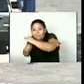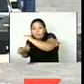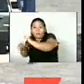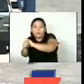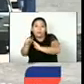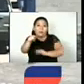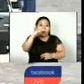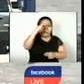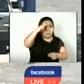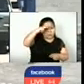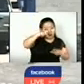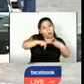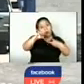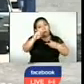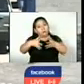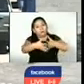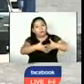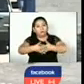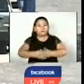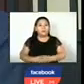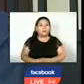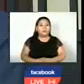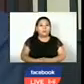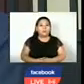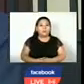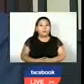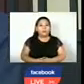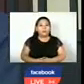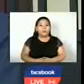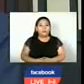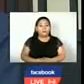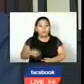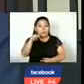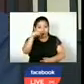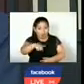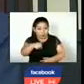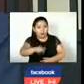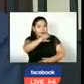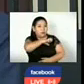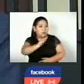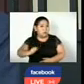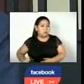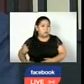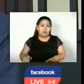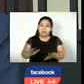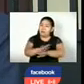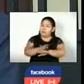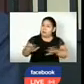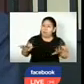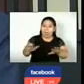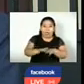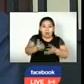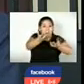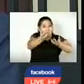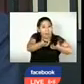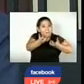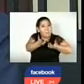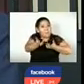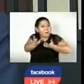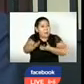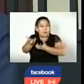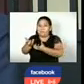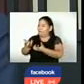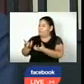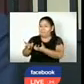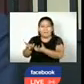tanto de México como de los Estados Unidos. Que El Salvador no ha tenido ni una sola garavana en lo